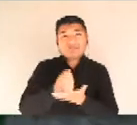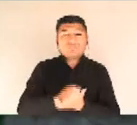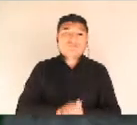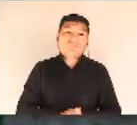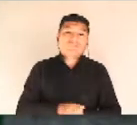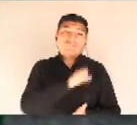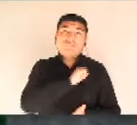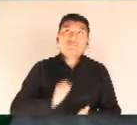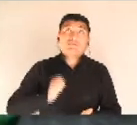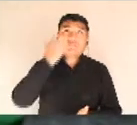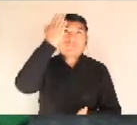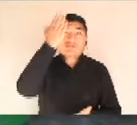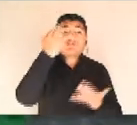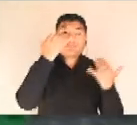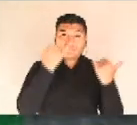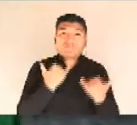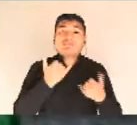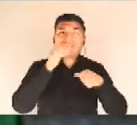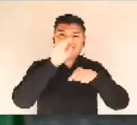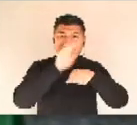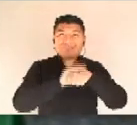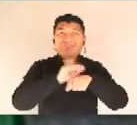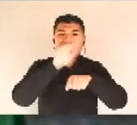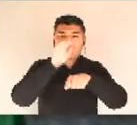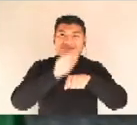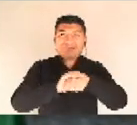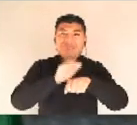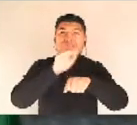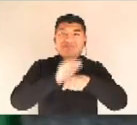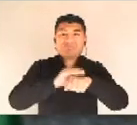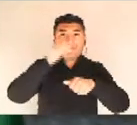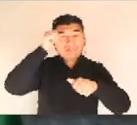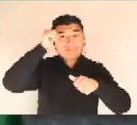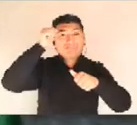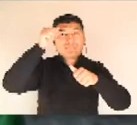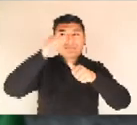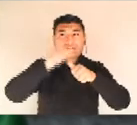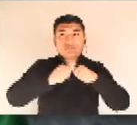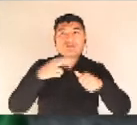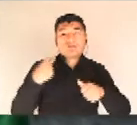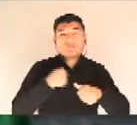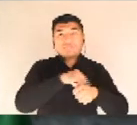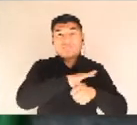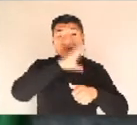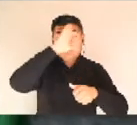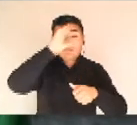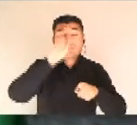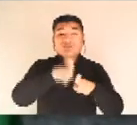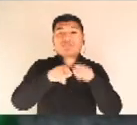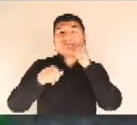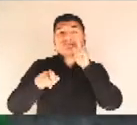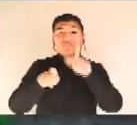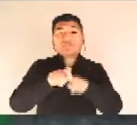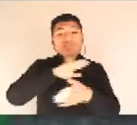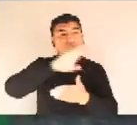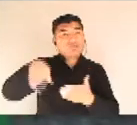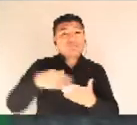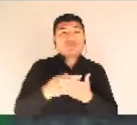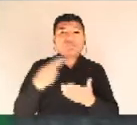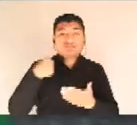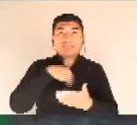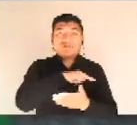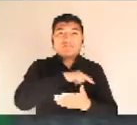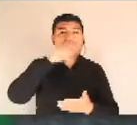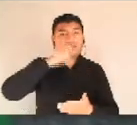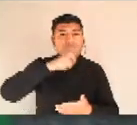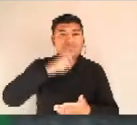el señor hoy día nos está llamando y nos está recordando que son los hermanos entre todos y que tenemos